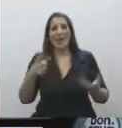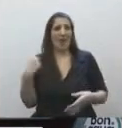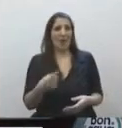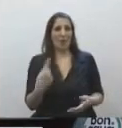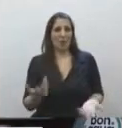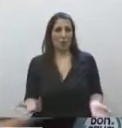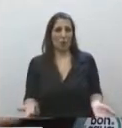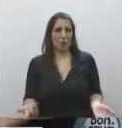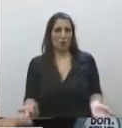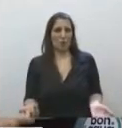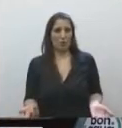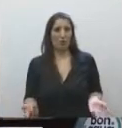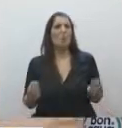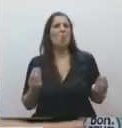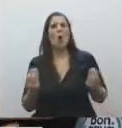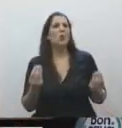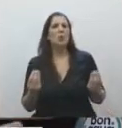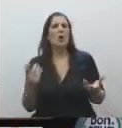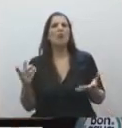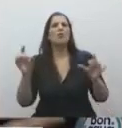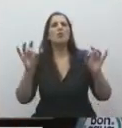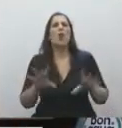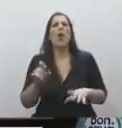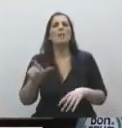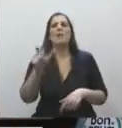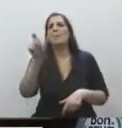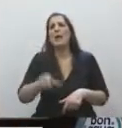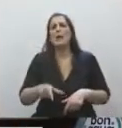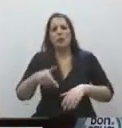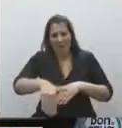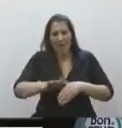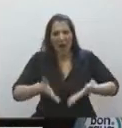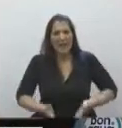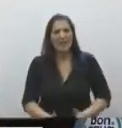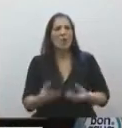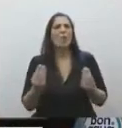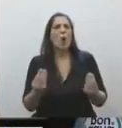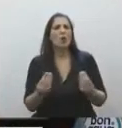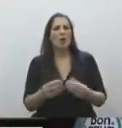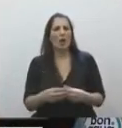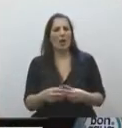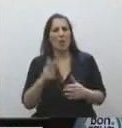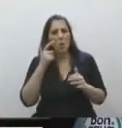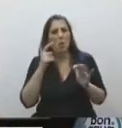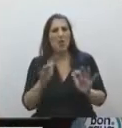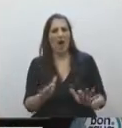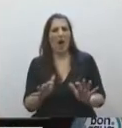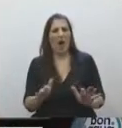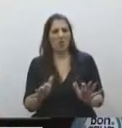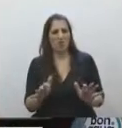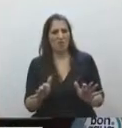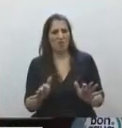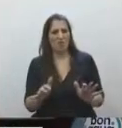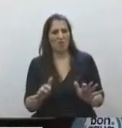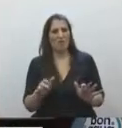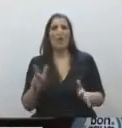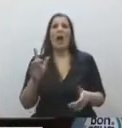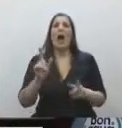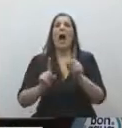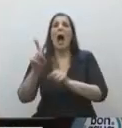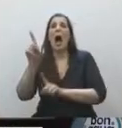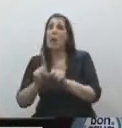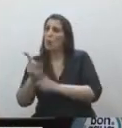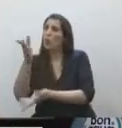avanzado en la Comisión de Salud, que tiene que ver con contención de las mamás embarazadas. Hay otro de adopción. Yo quiero traer la